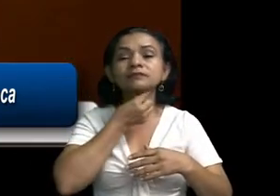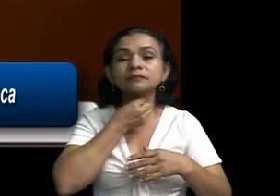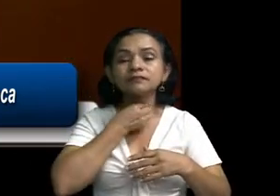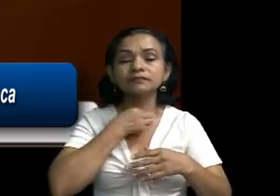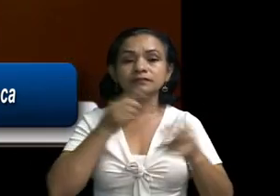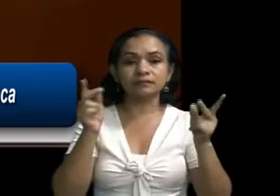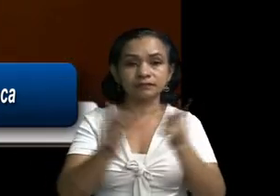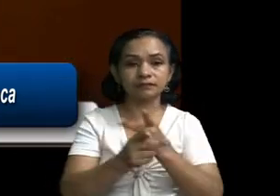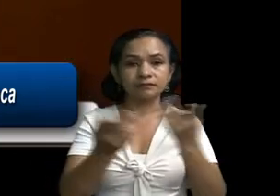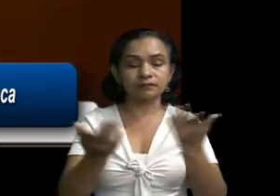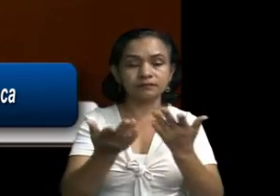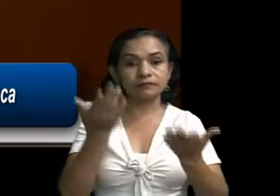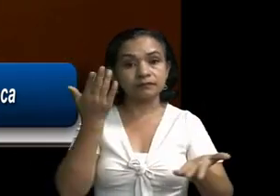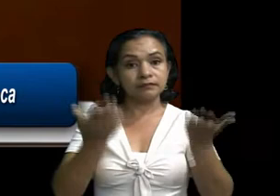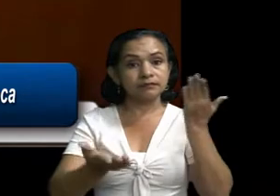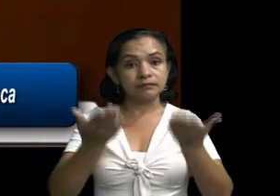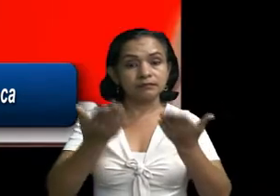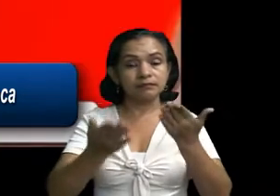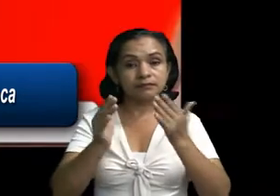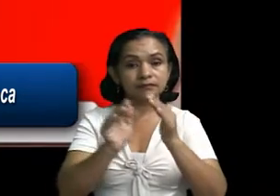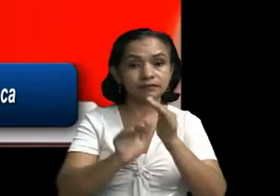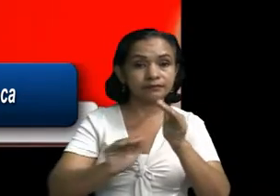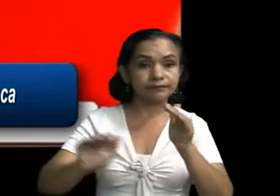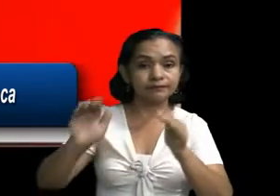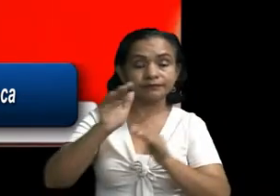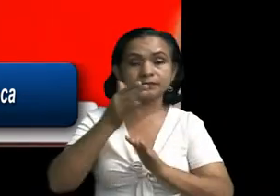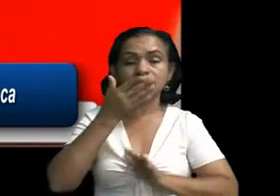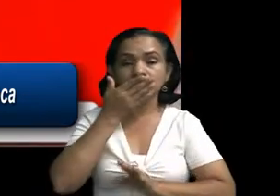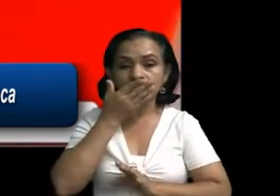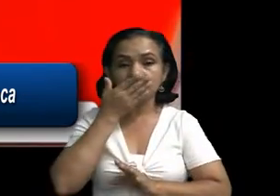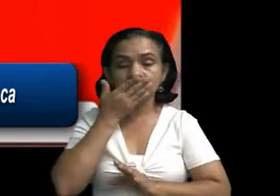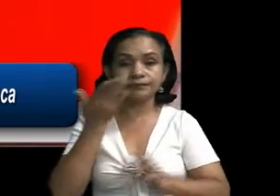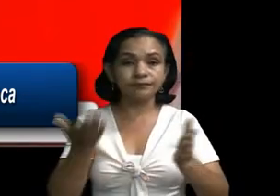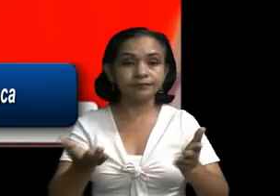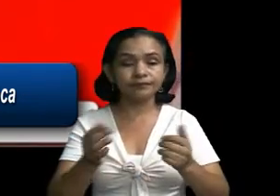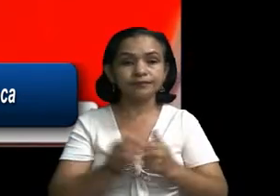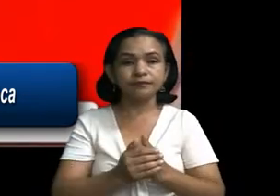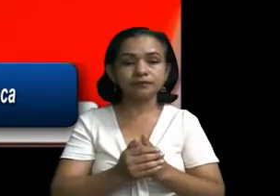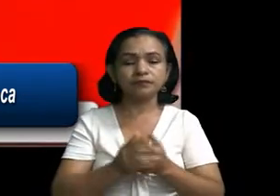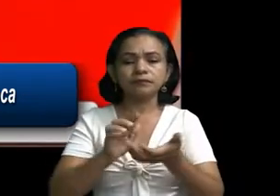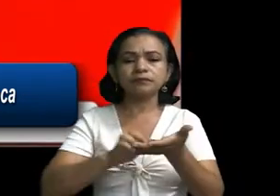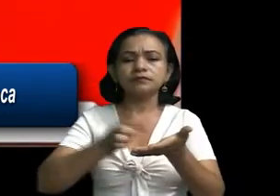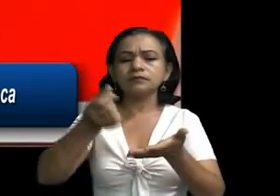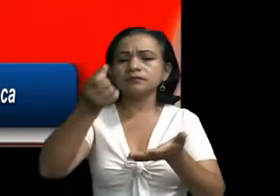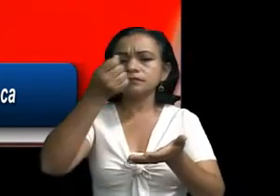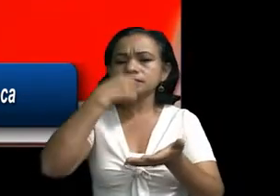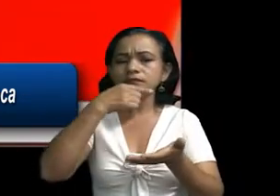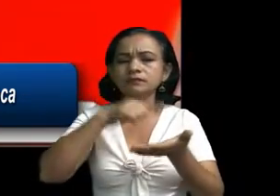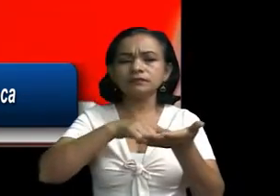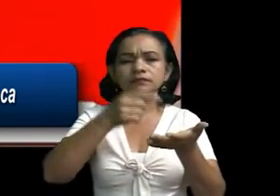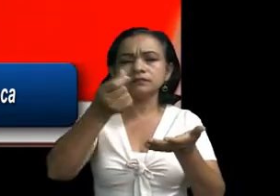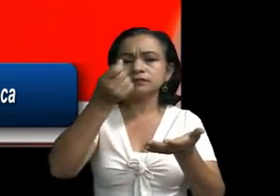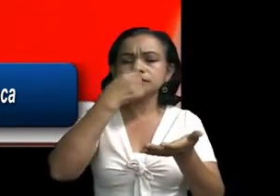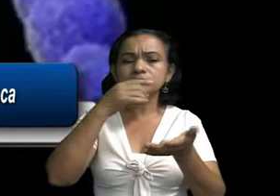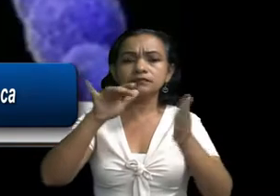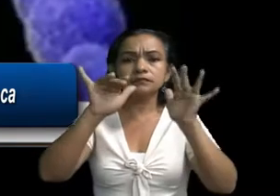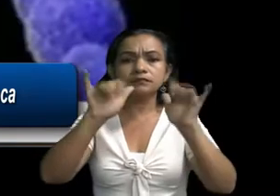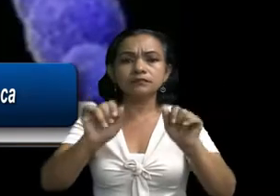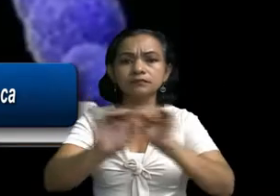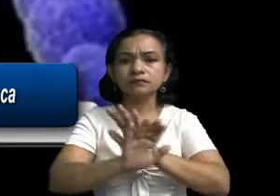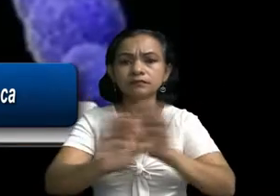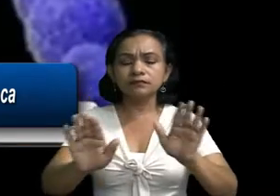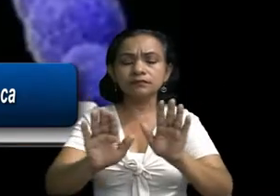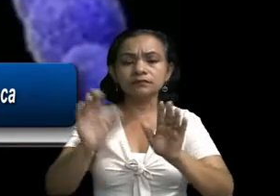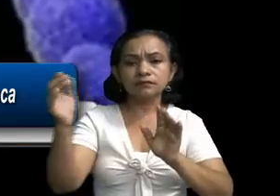superior y probablemente les dé más neumonía. Ahora, hablemos del tratamiento, doctora. Cuando usted ya llega